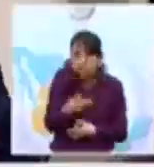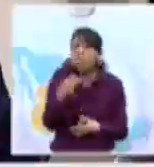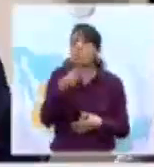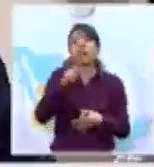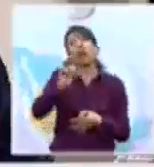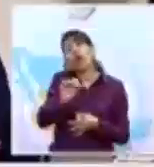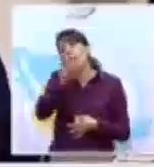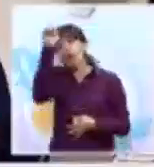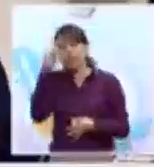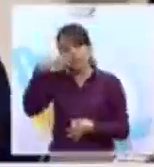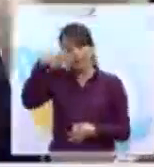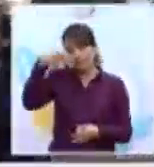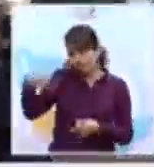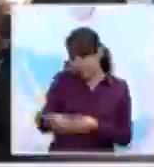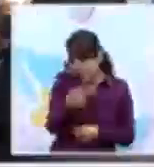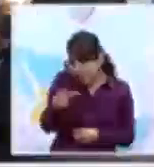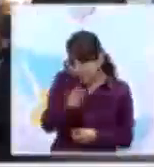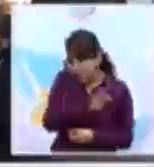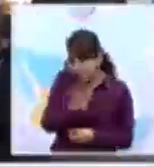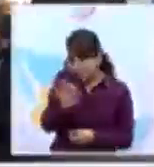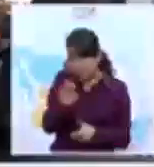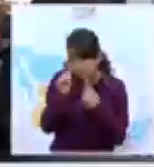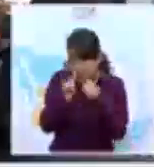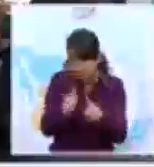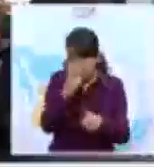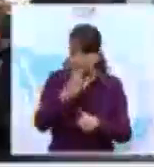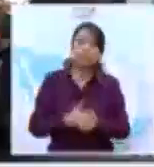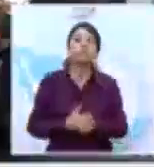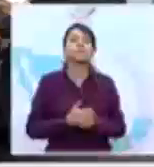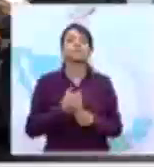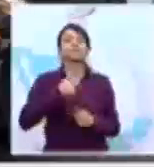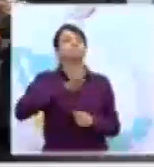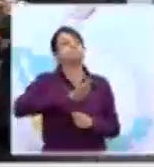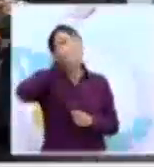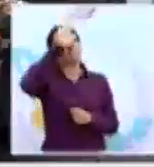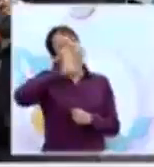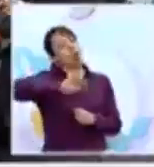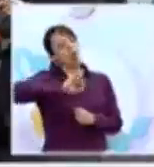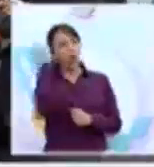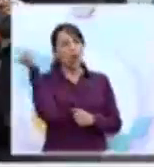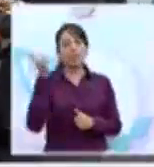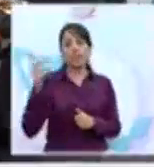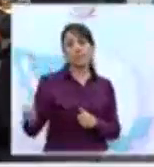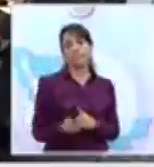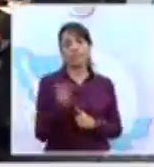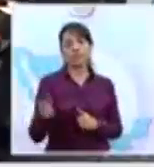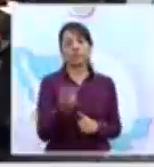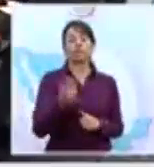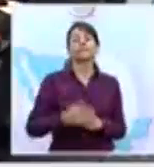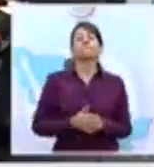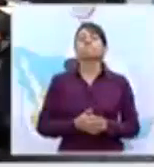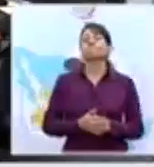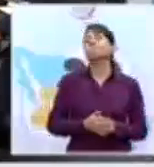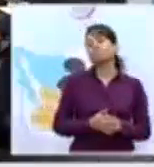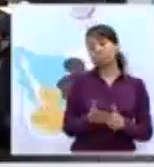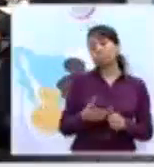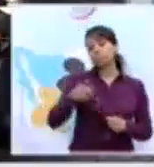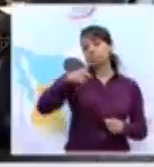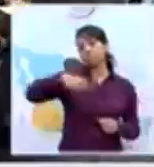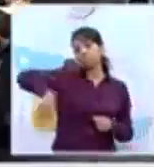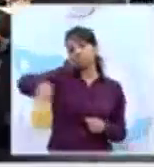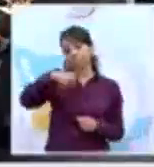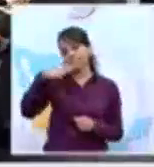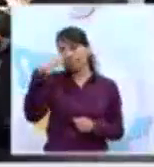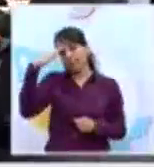caminando. Adelante, senadora. Yo tengo otra pregunta. Como ustedes saben, dentro de unos cuantos